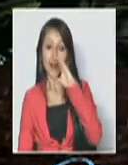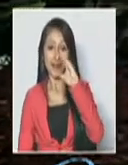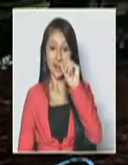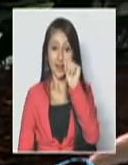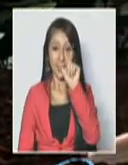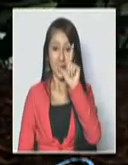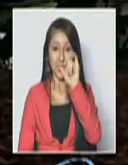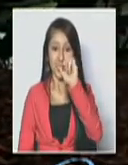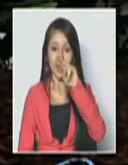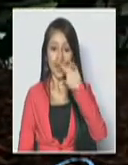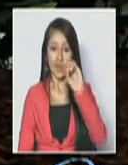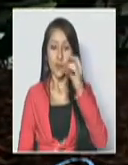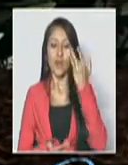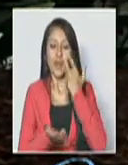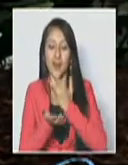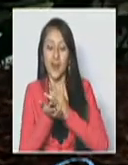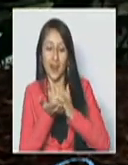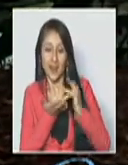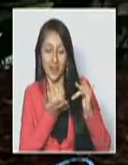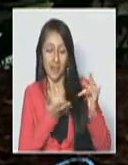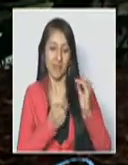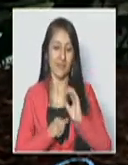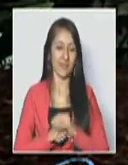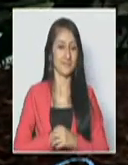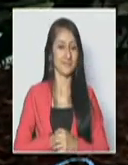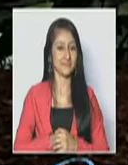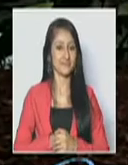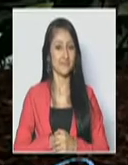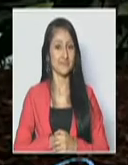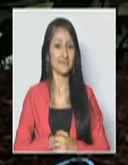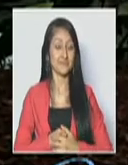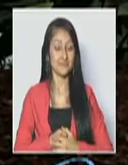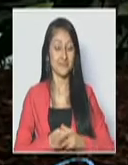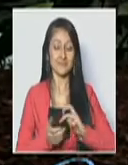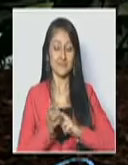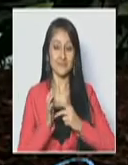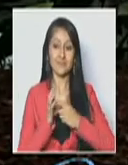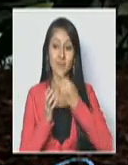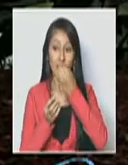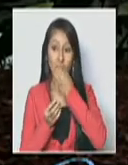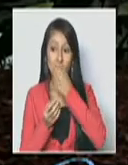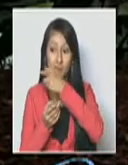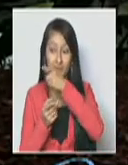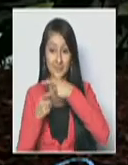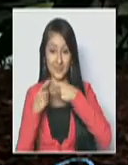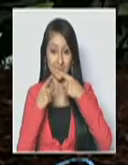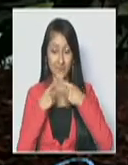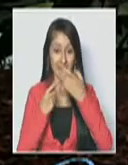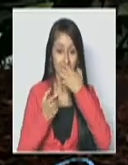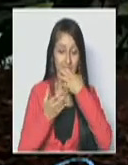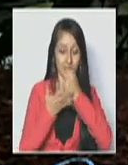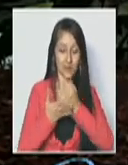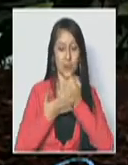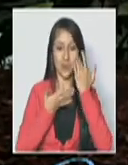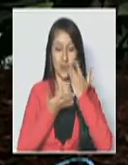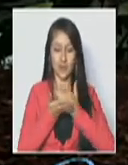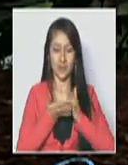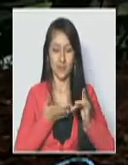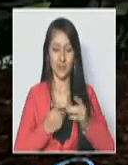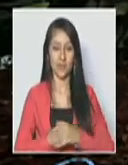lo alcalino la piscina estoy limpiando pero no crean que el cuerpo se